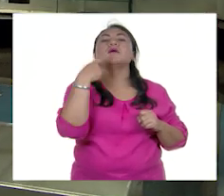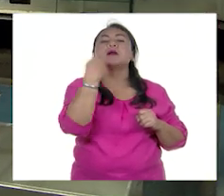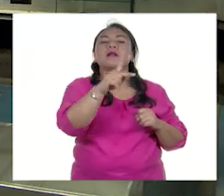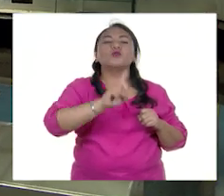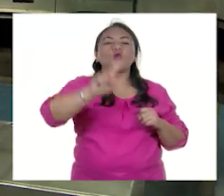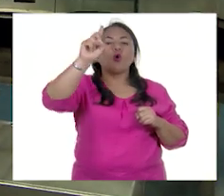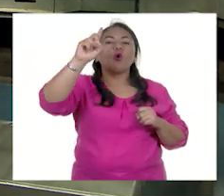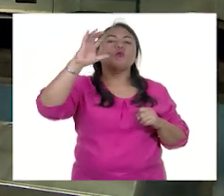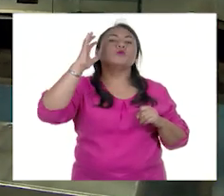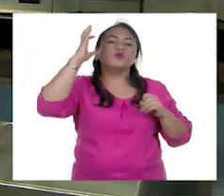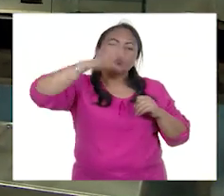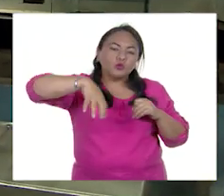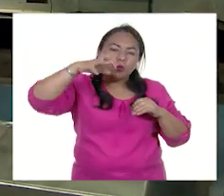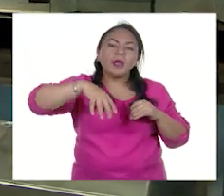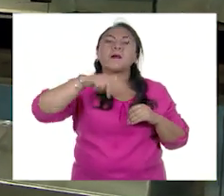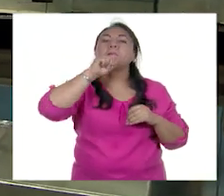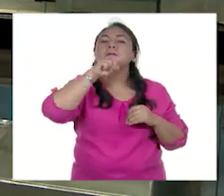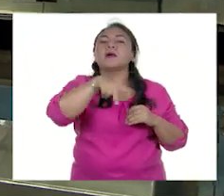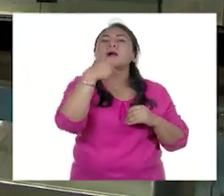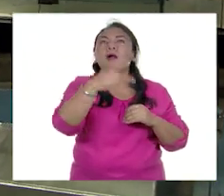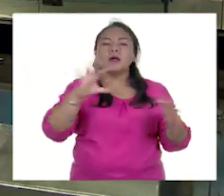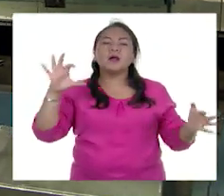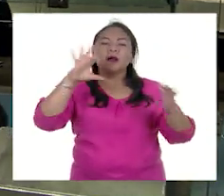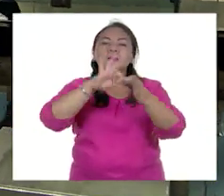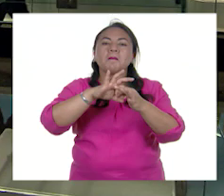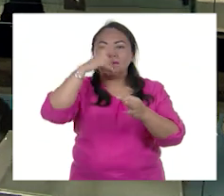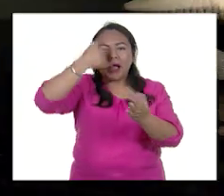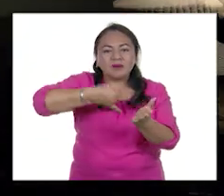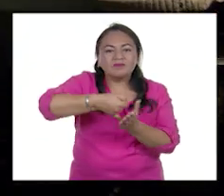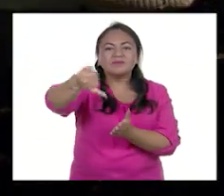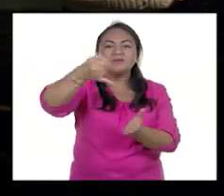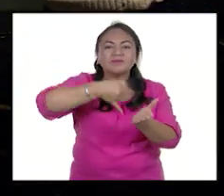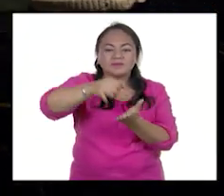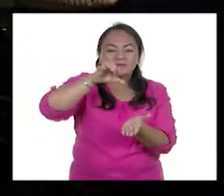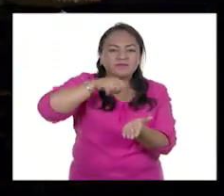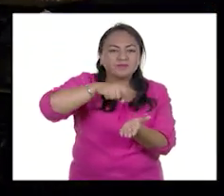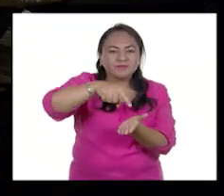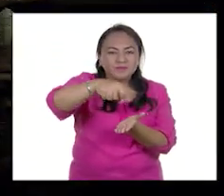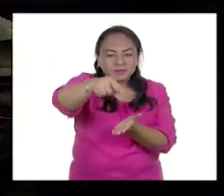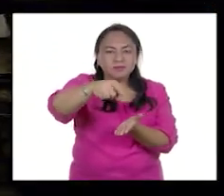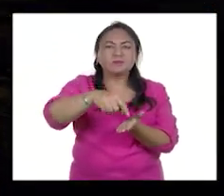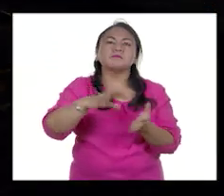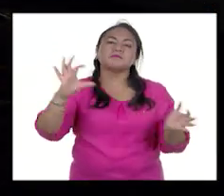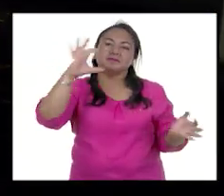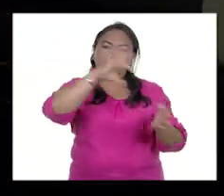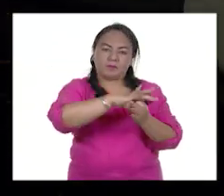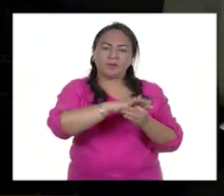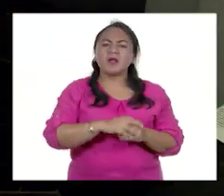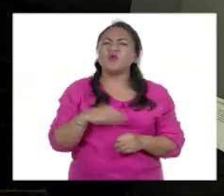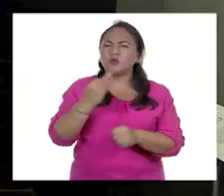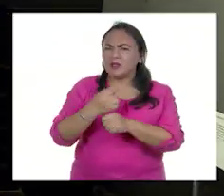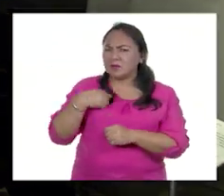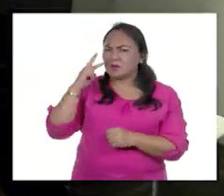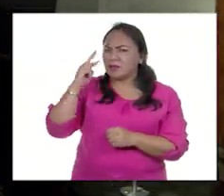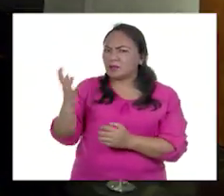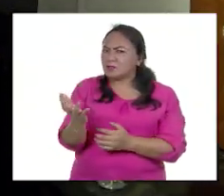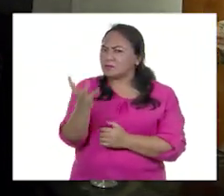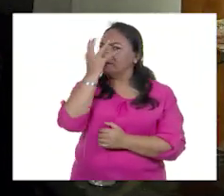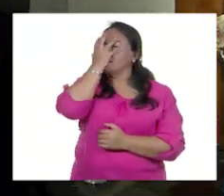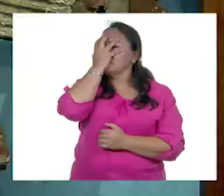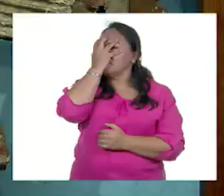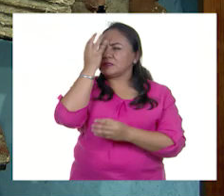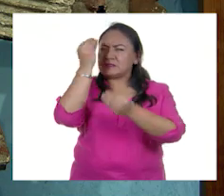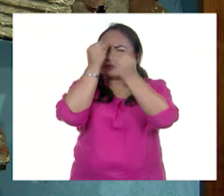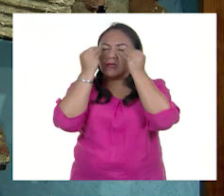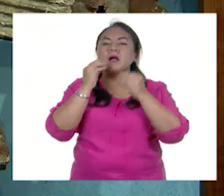a elementos relacionados con el dios de la lluvia. Vemos también una especie de máscara. Son fragmentos. Muy